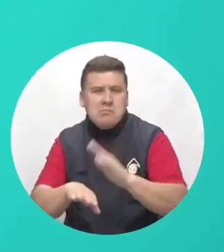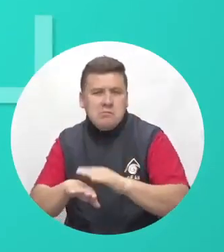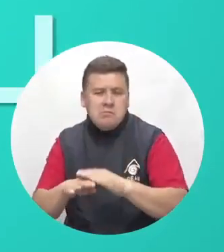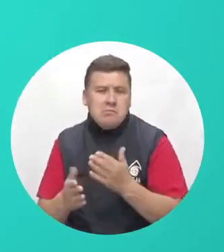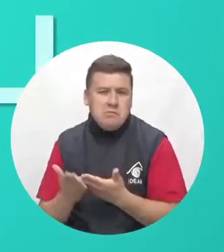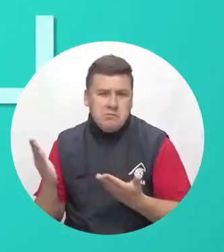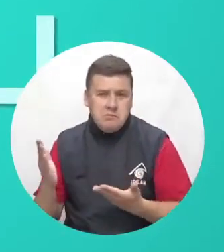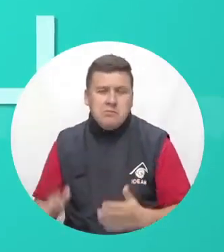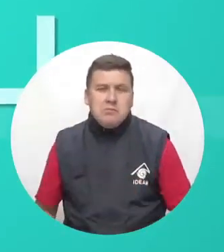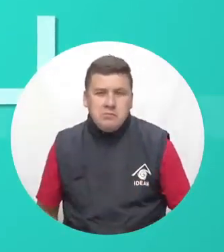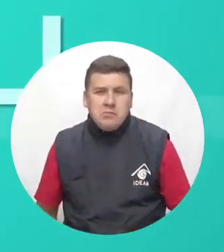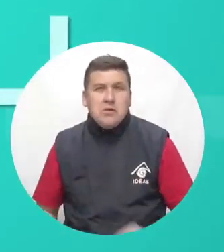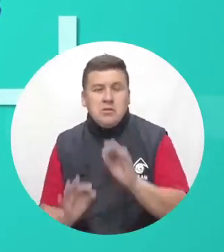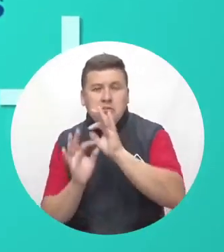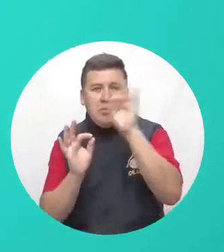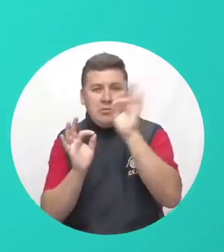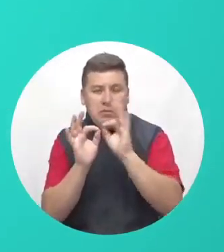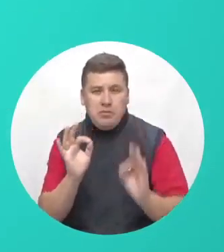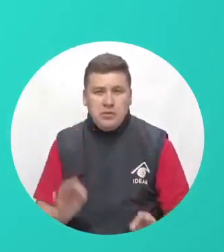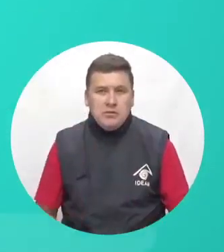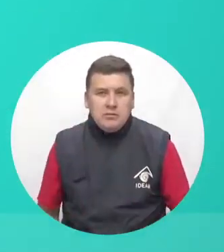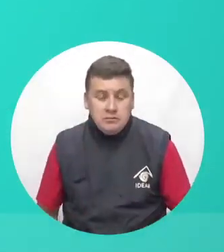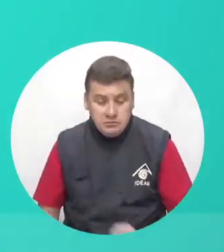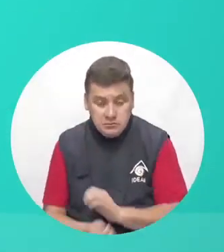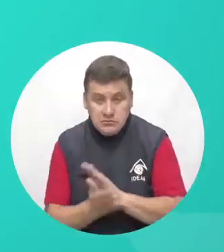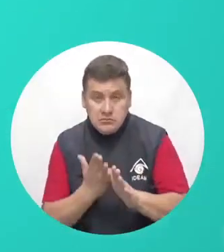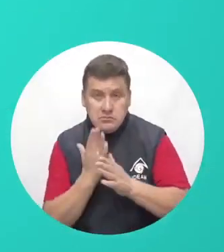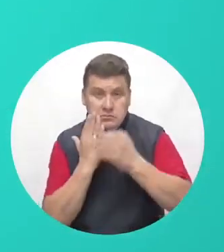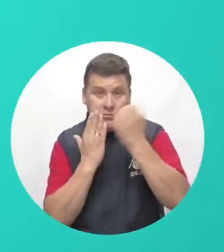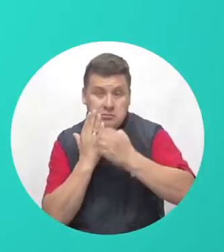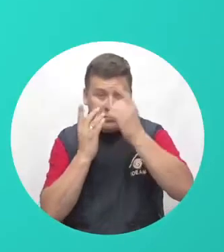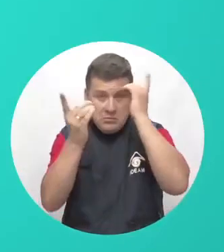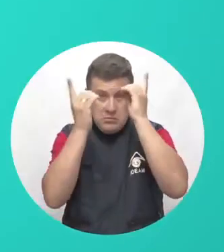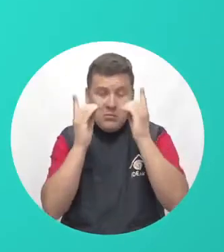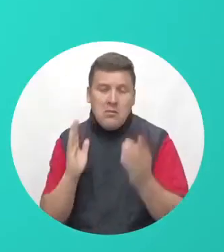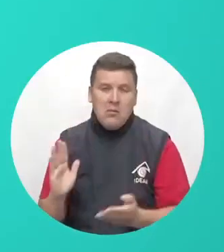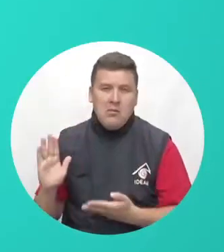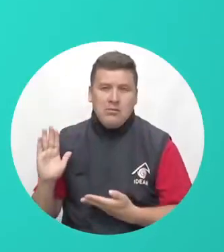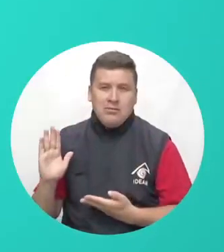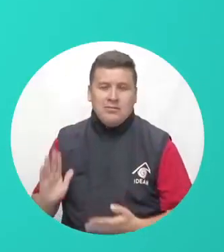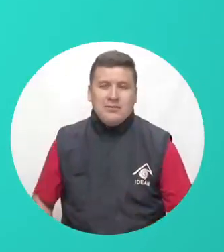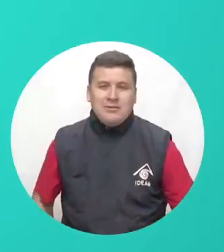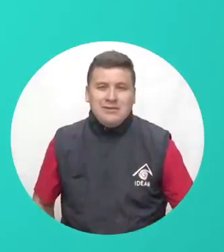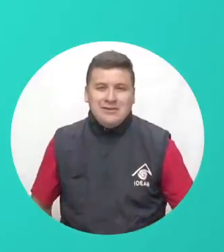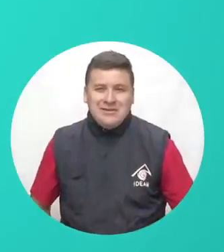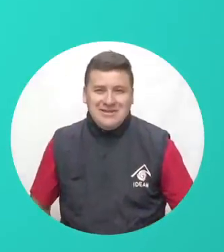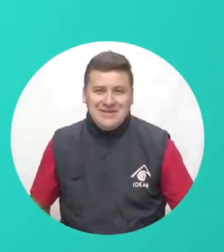pronósticos y alertas a nivel municipal. Disponible gratis para iOS y Android.